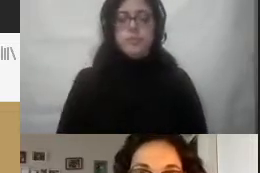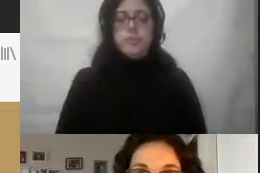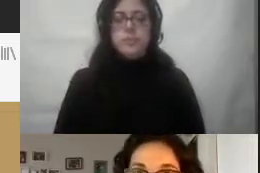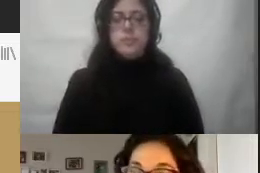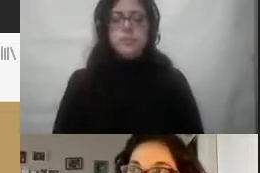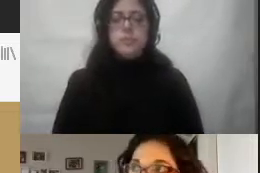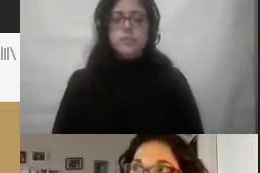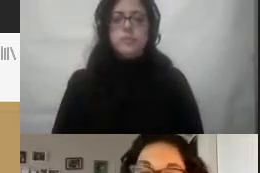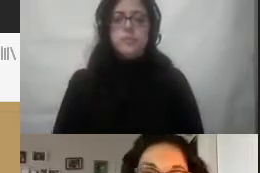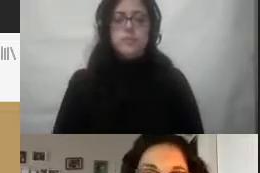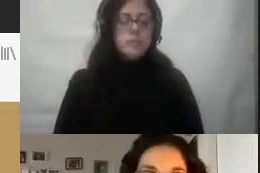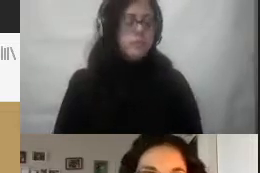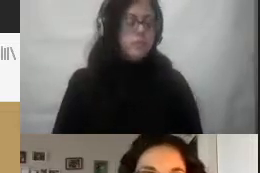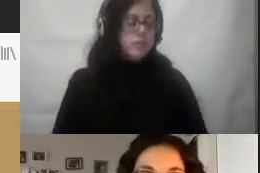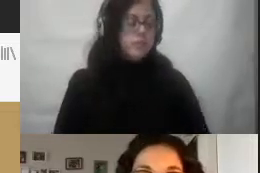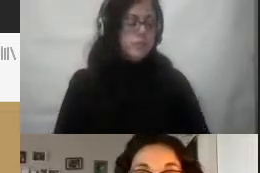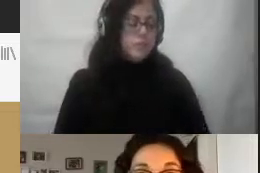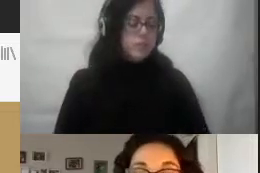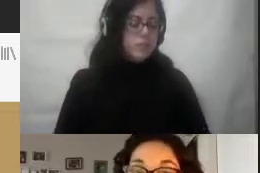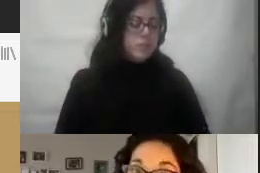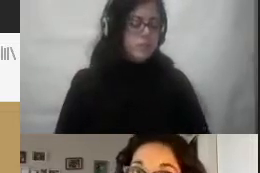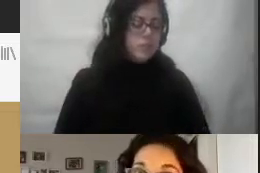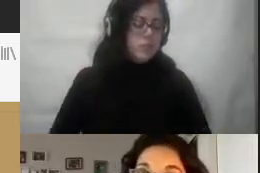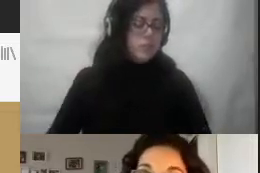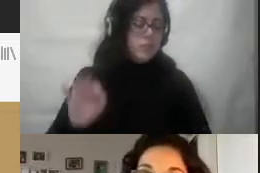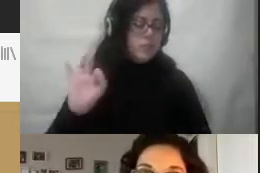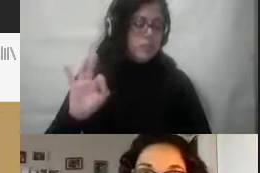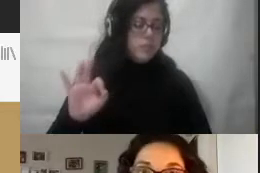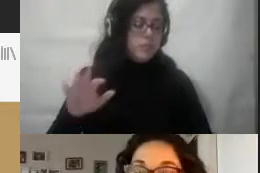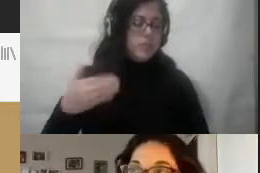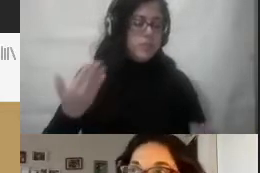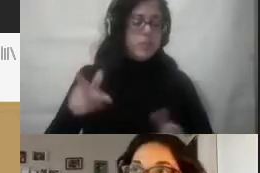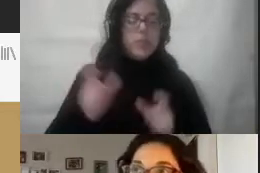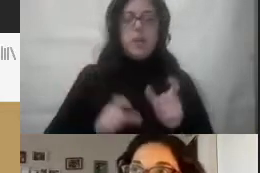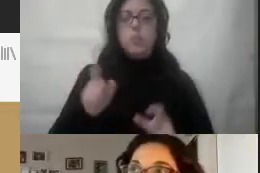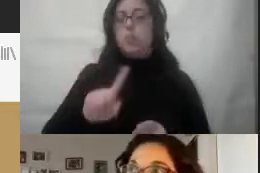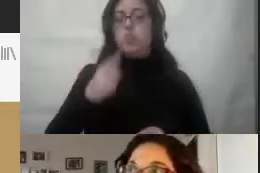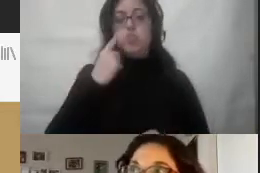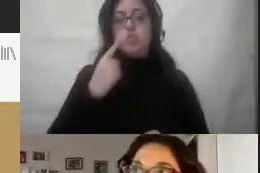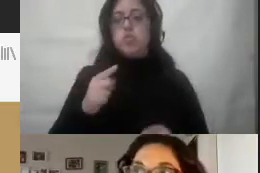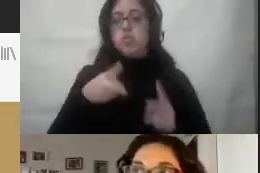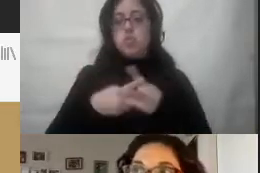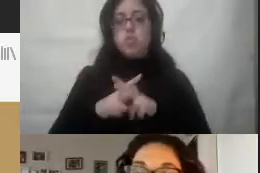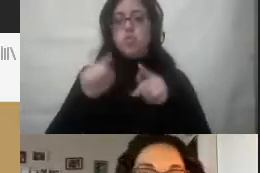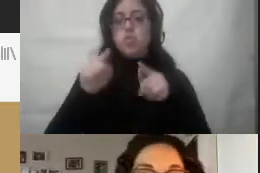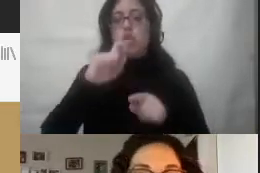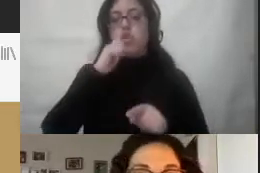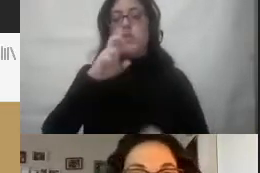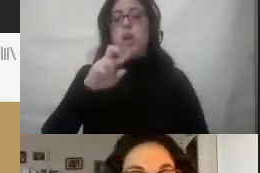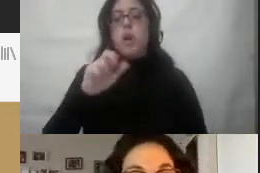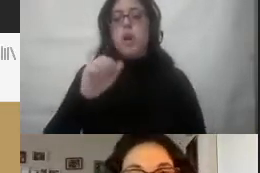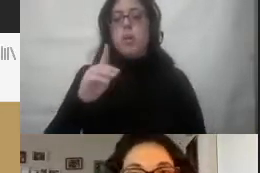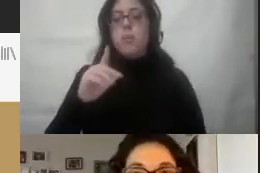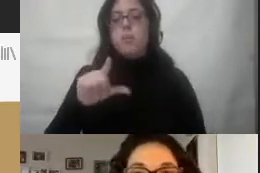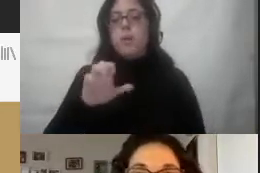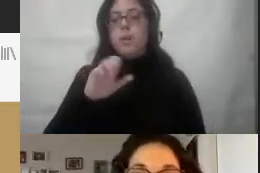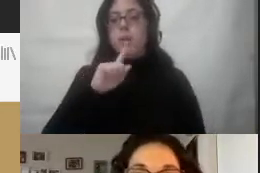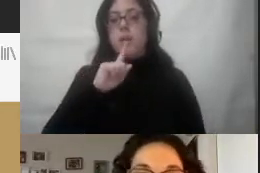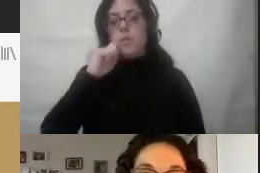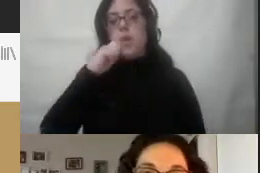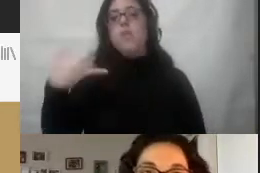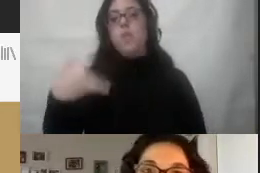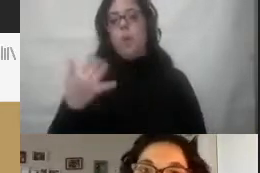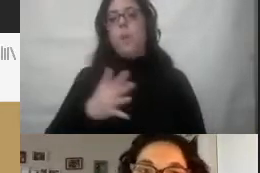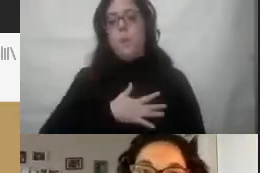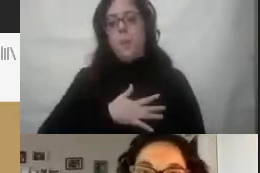Súper. Entonces, bueno, para los que no conocían esta herramienta, el Padlet es una de mis regalonas, ¿ya?, del